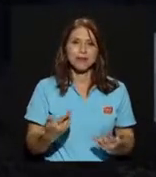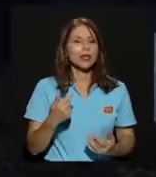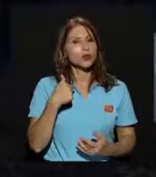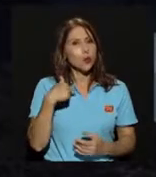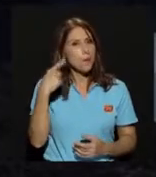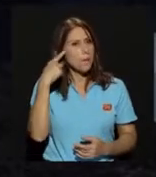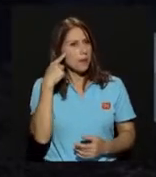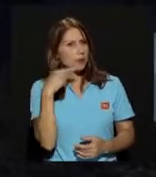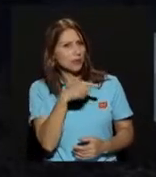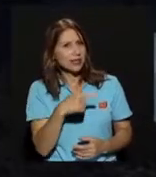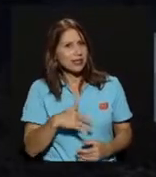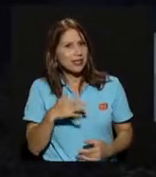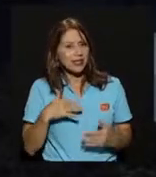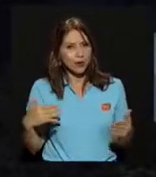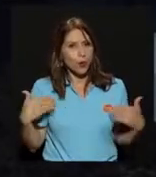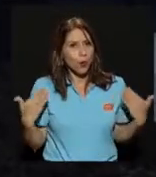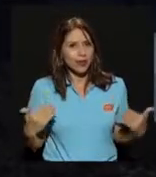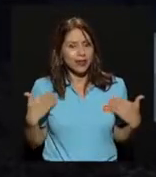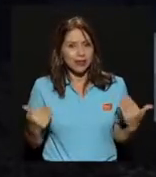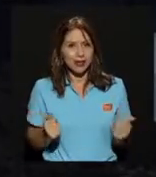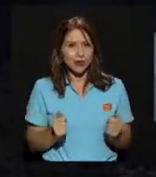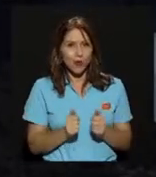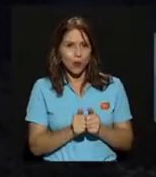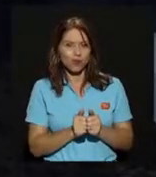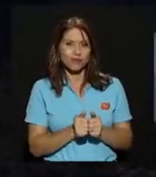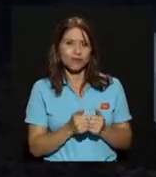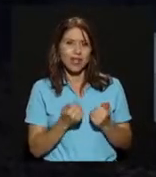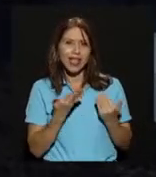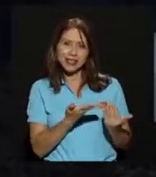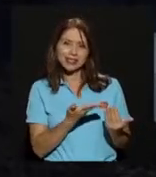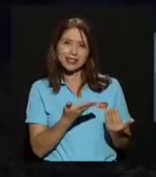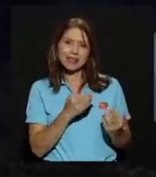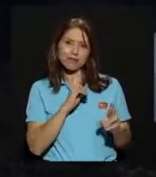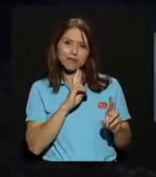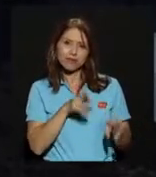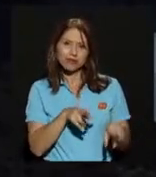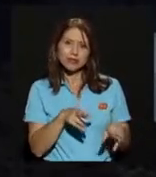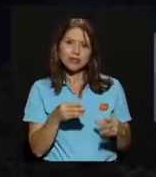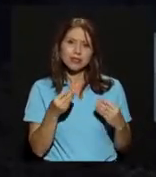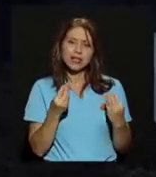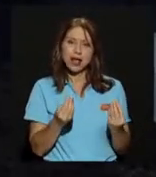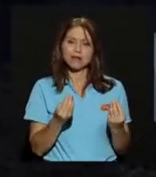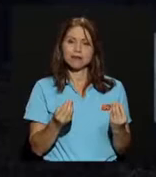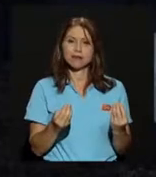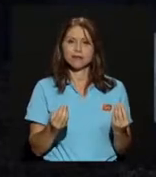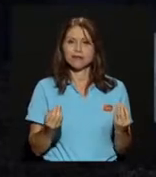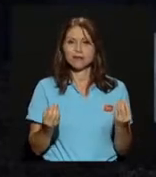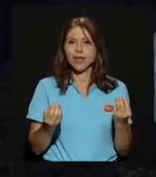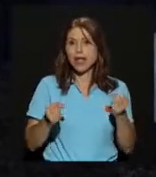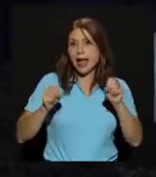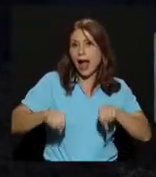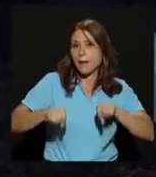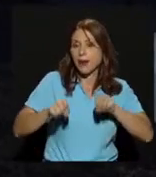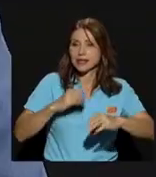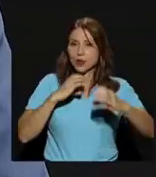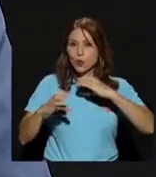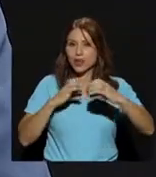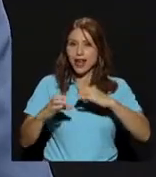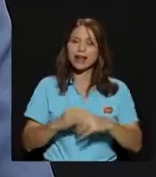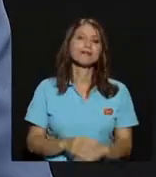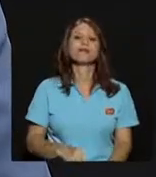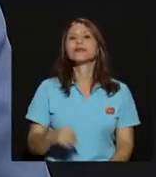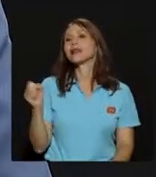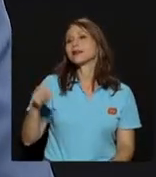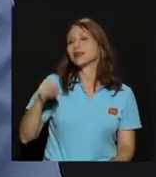contenta de llamarte con este producto tan capaz de comunicar sí